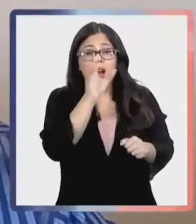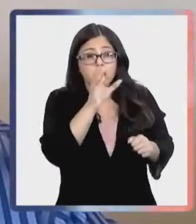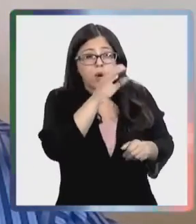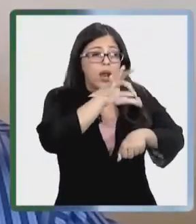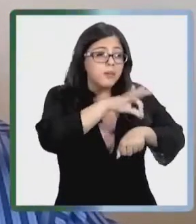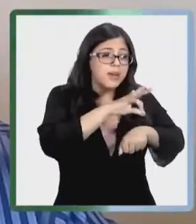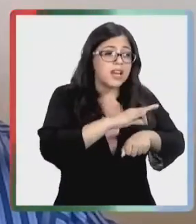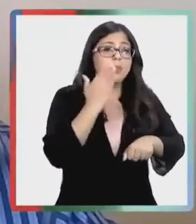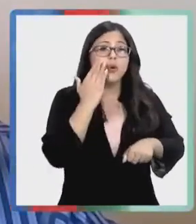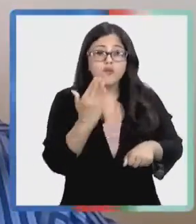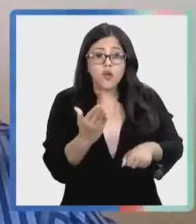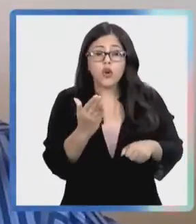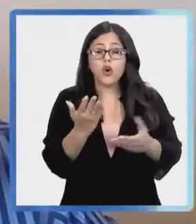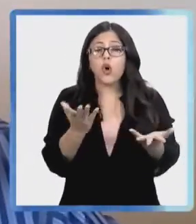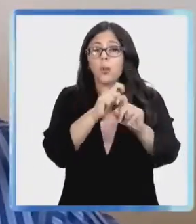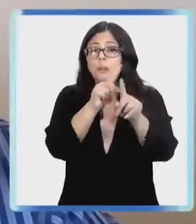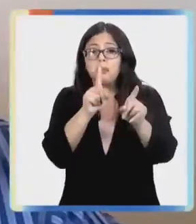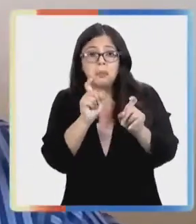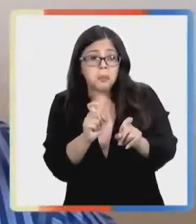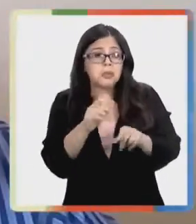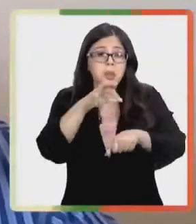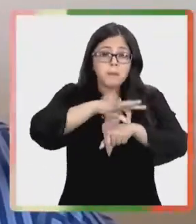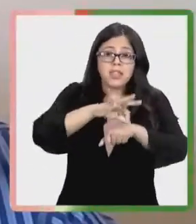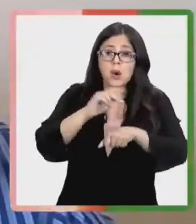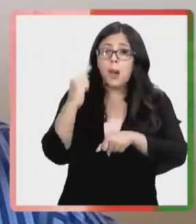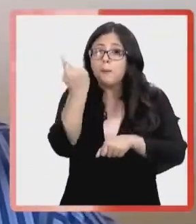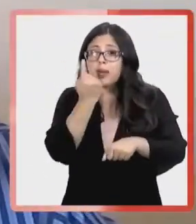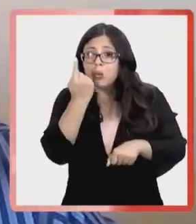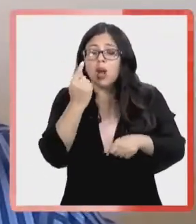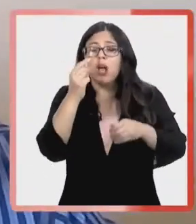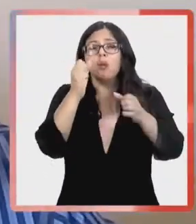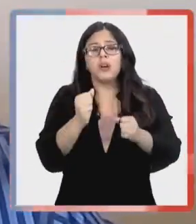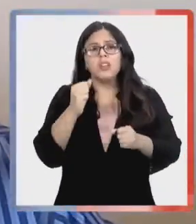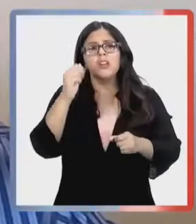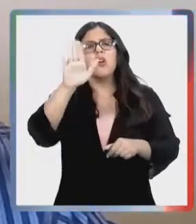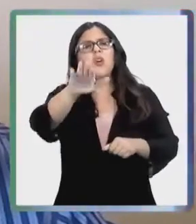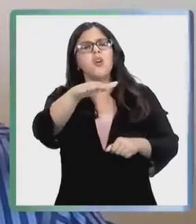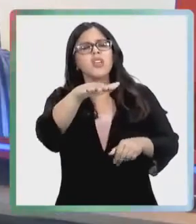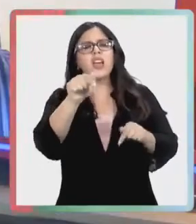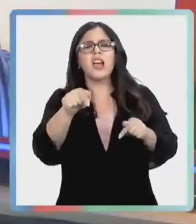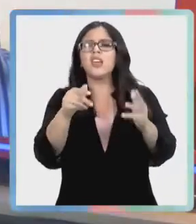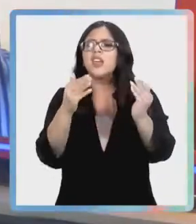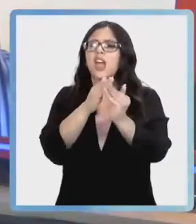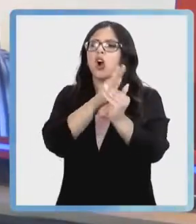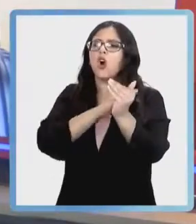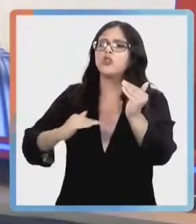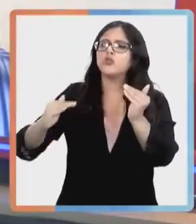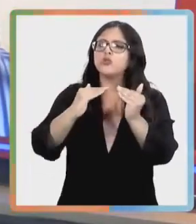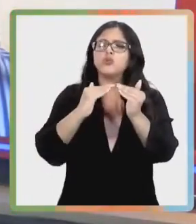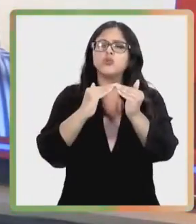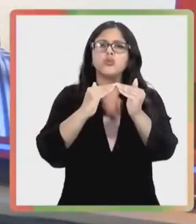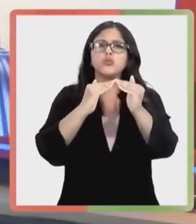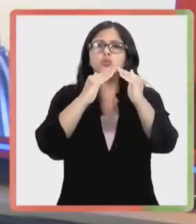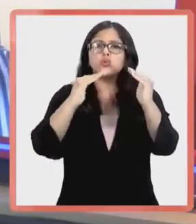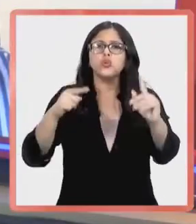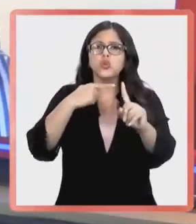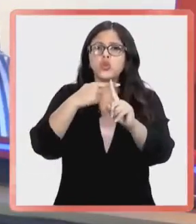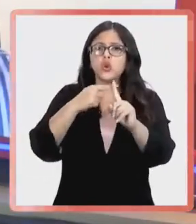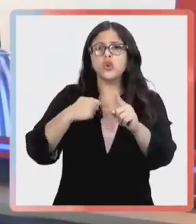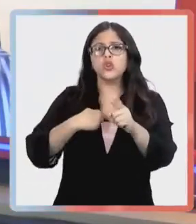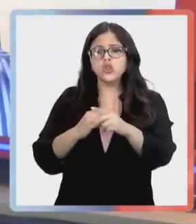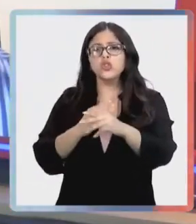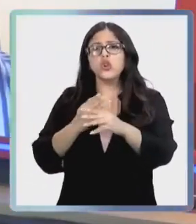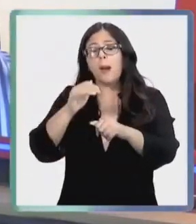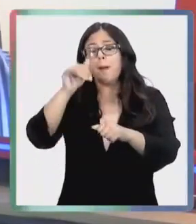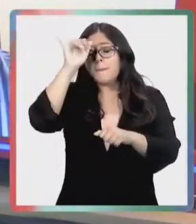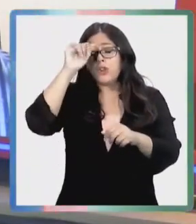bono o una consulta particular, pueda llegar el momento en que usted diga, ¿sabe qué más? En el consultorio que está aquí en el barrio, en el sector, como ocurre en Europa, voy